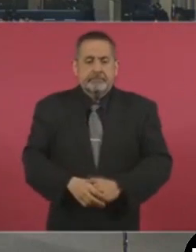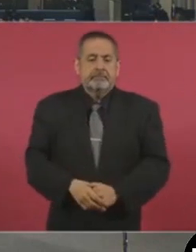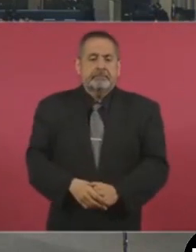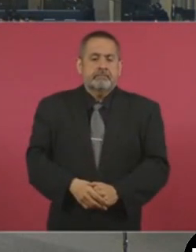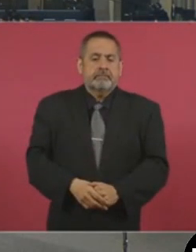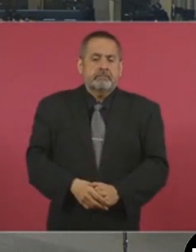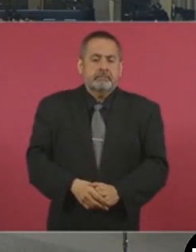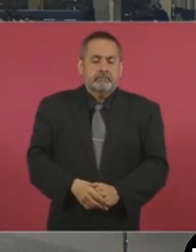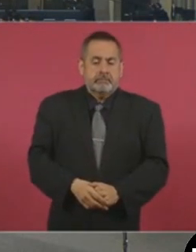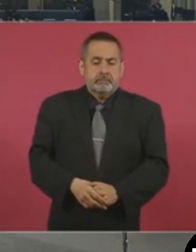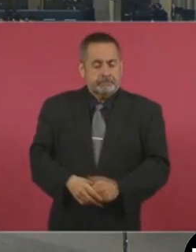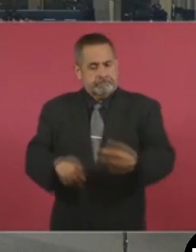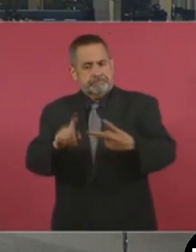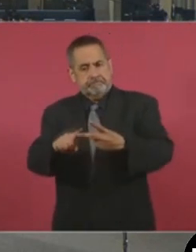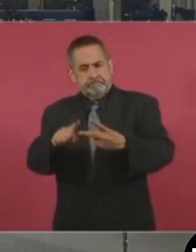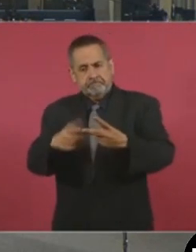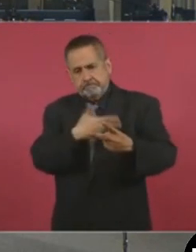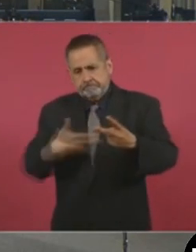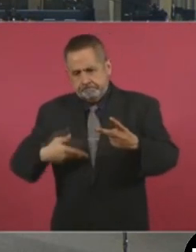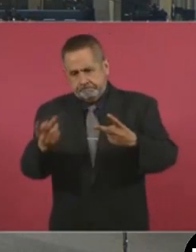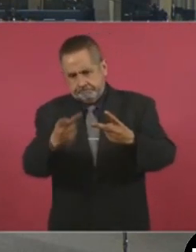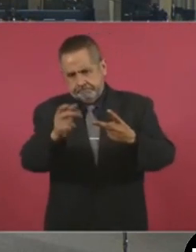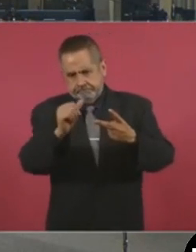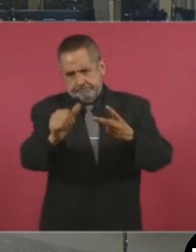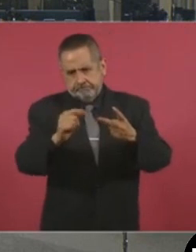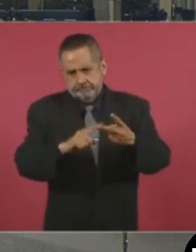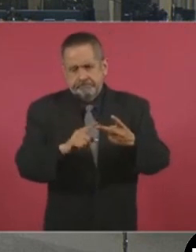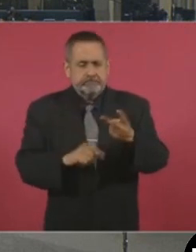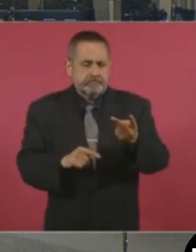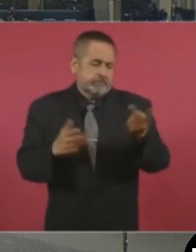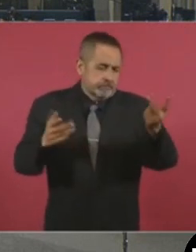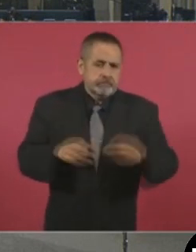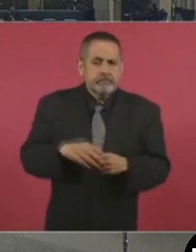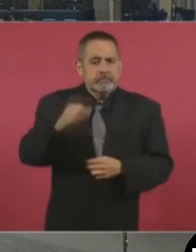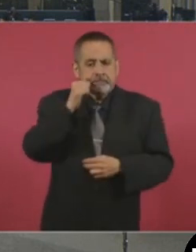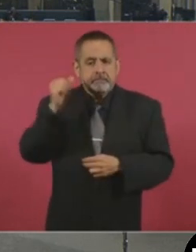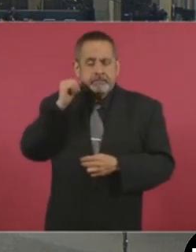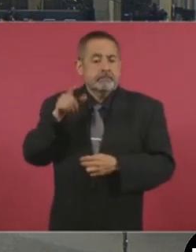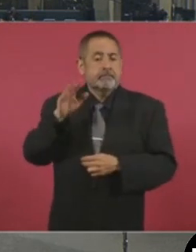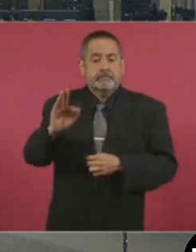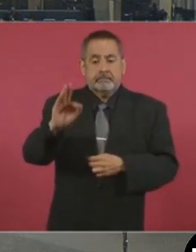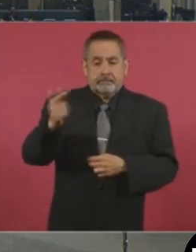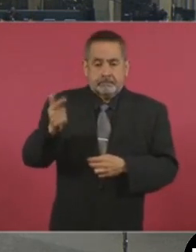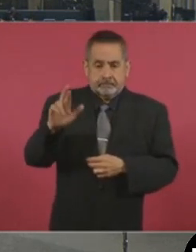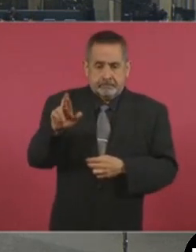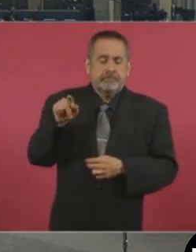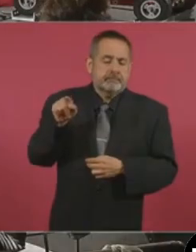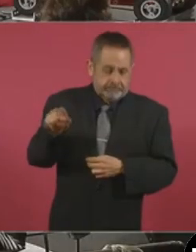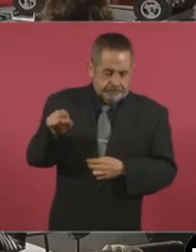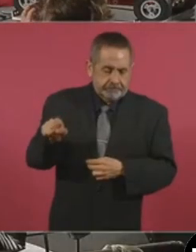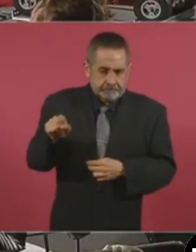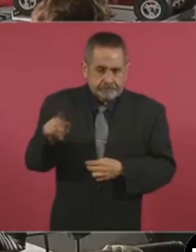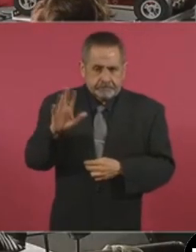Segundo tema, presidente, preguntarle, pues la pregunta obligada. El día de ayer la Fiscalía General de la República